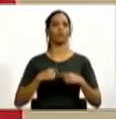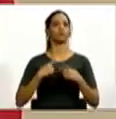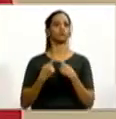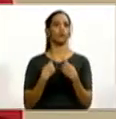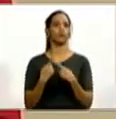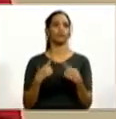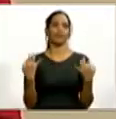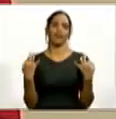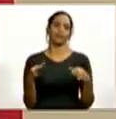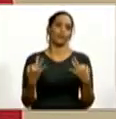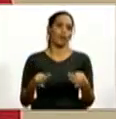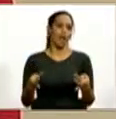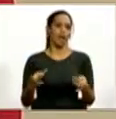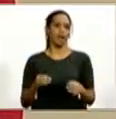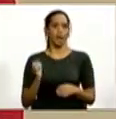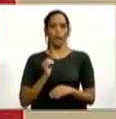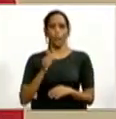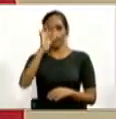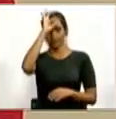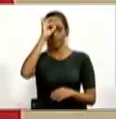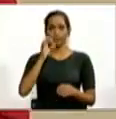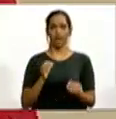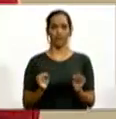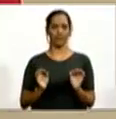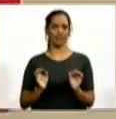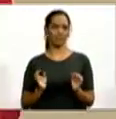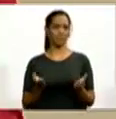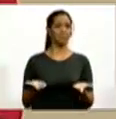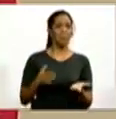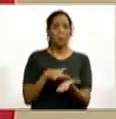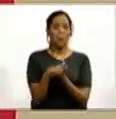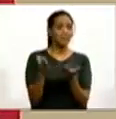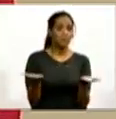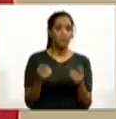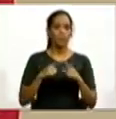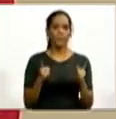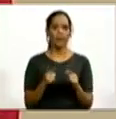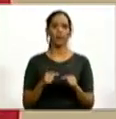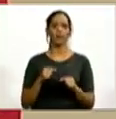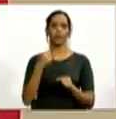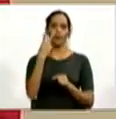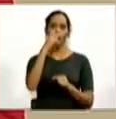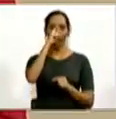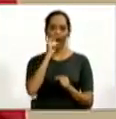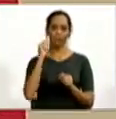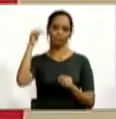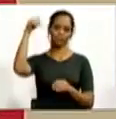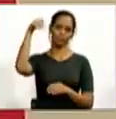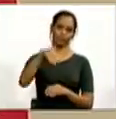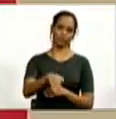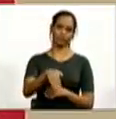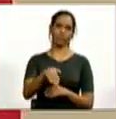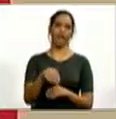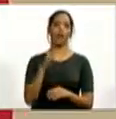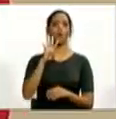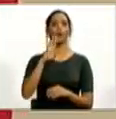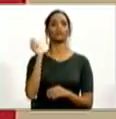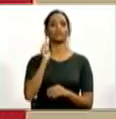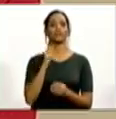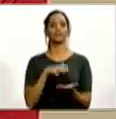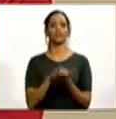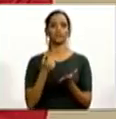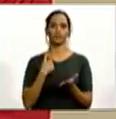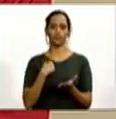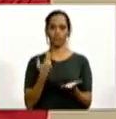seguramente naturales o... No se sabe muy bien si es cierto que pasó. Lo cierto es que eso se fue hace 2 años hacia abajo. A los 4 meses que sucedió, yo estaba